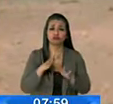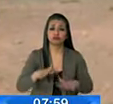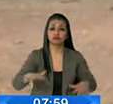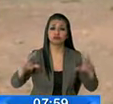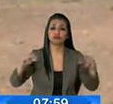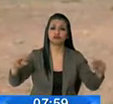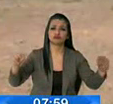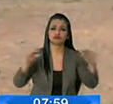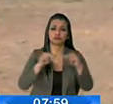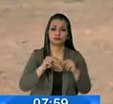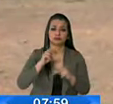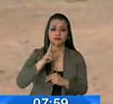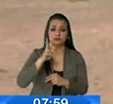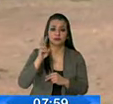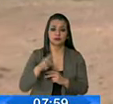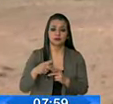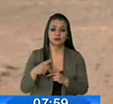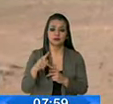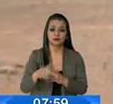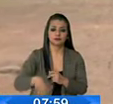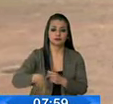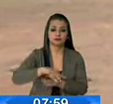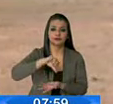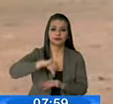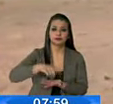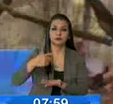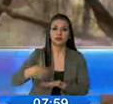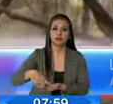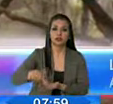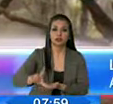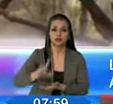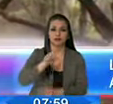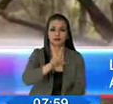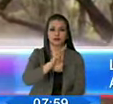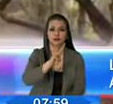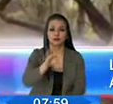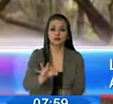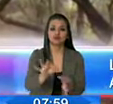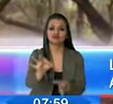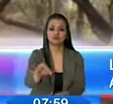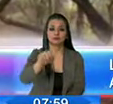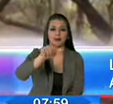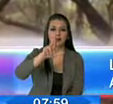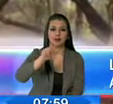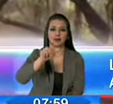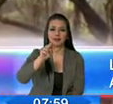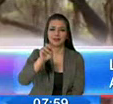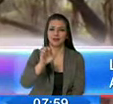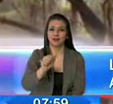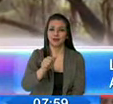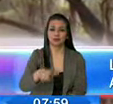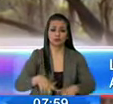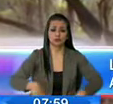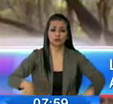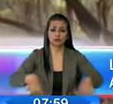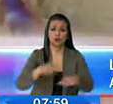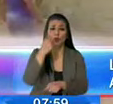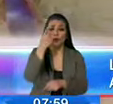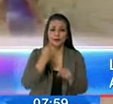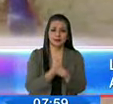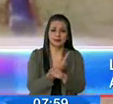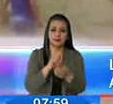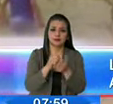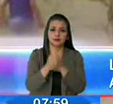a 320 kilómetros de la ciudad de Loja y a 167 de Arenillas, este lugar muestra una vez al año el